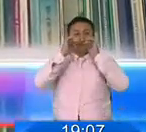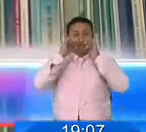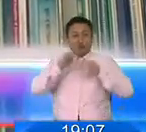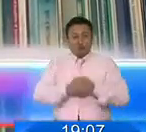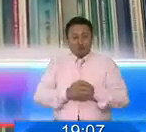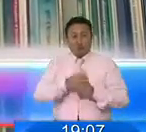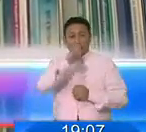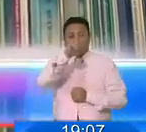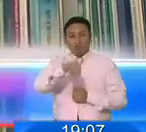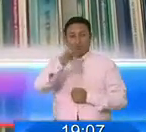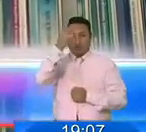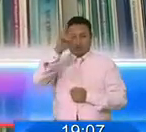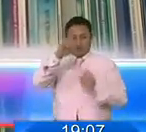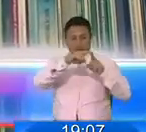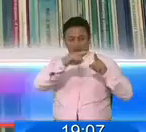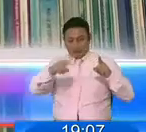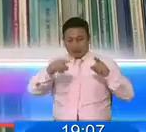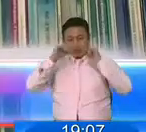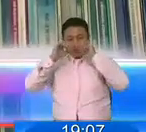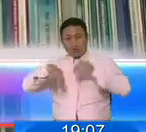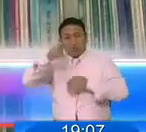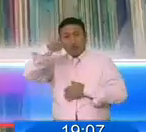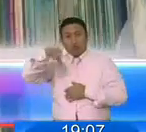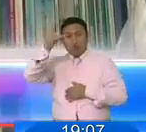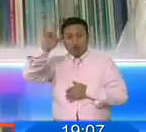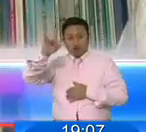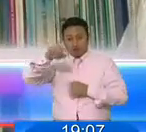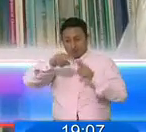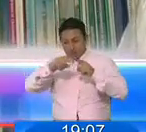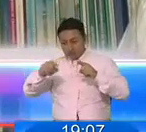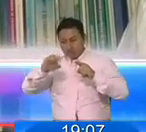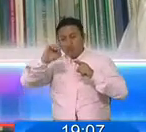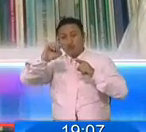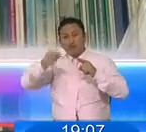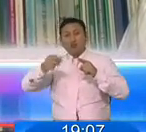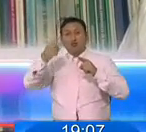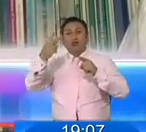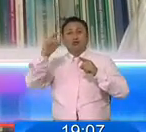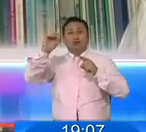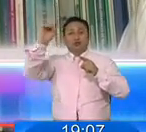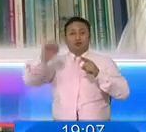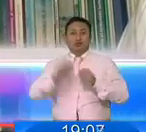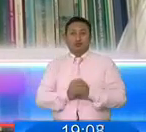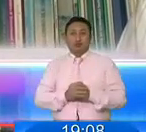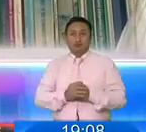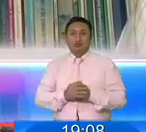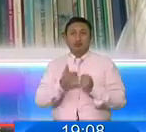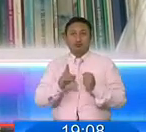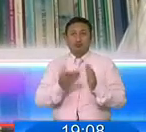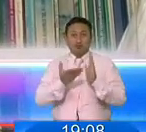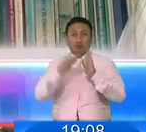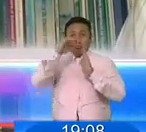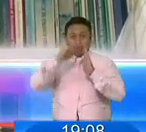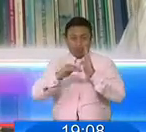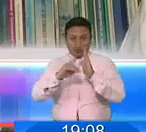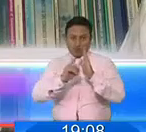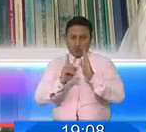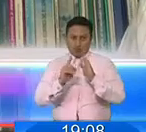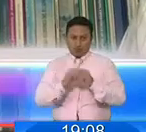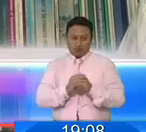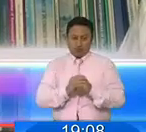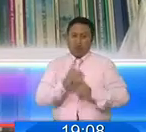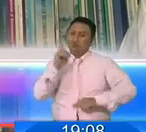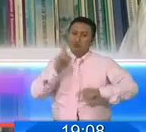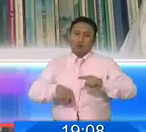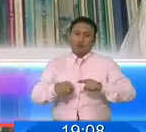septiembre 2018 fue de apenas 0,2 por ciento es temprano como para decir que se haya revertido la tendencia en realidad es